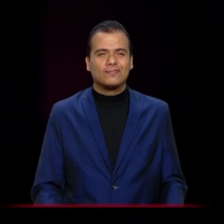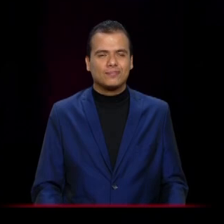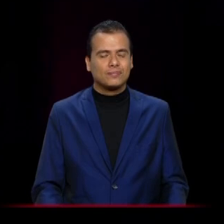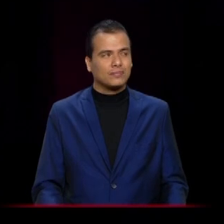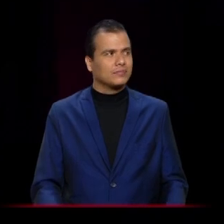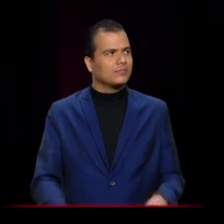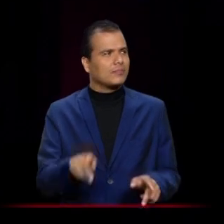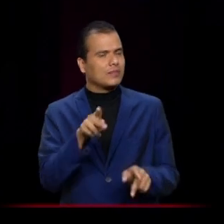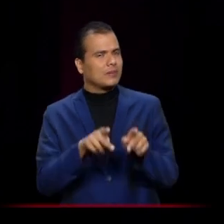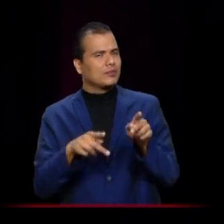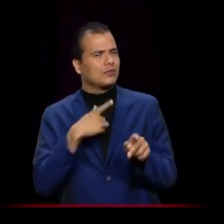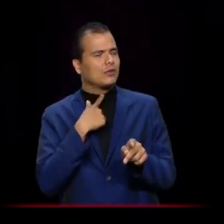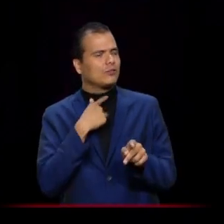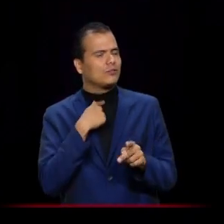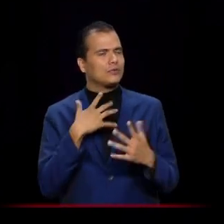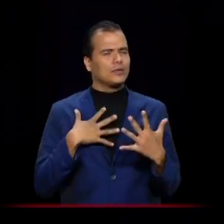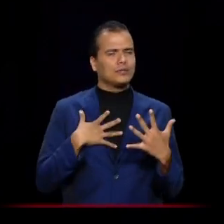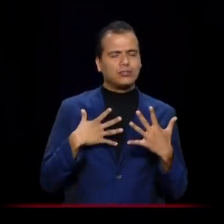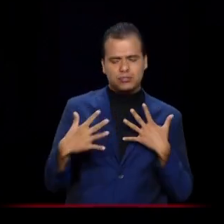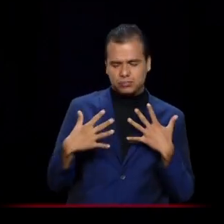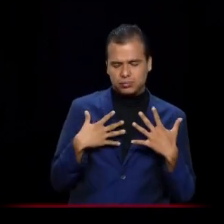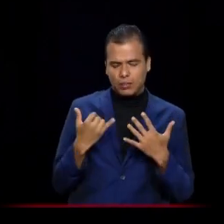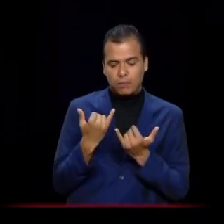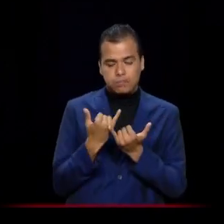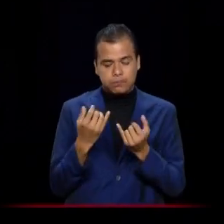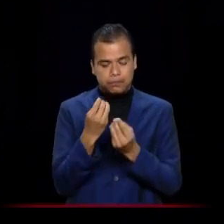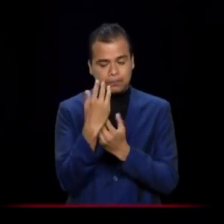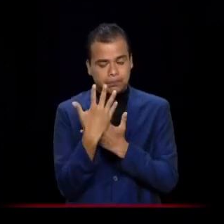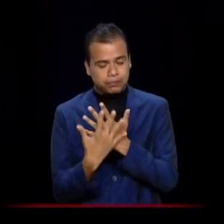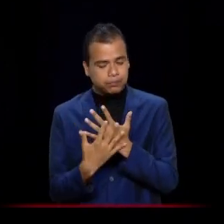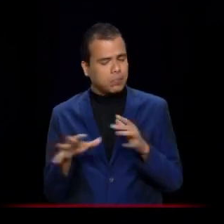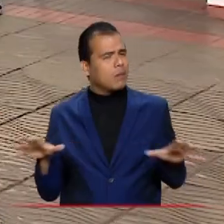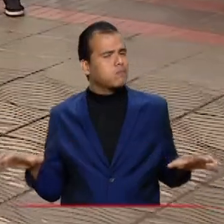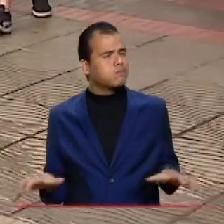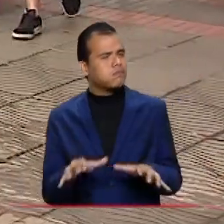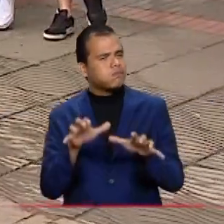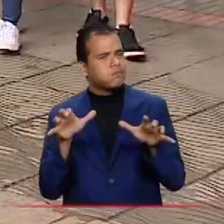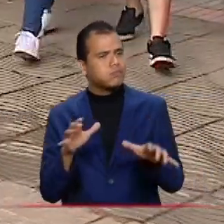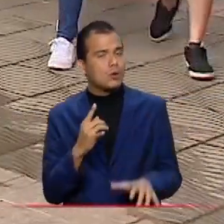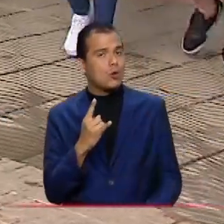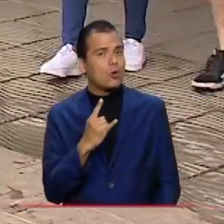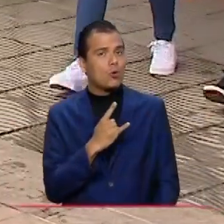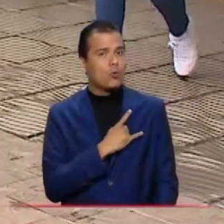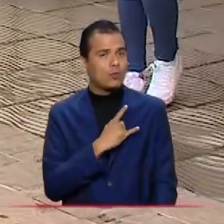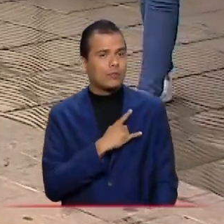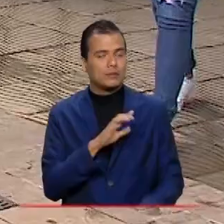Los amantes de la dramaturgia podrán encontrar una variada programación en la sala Teusaca del bloque